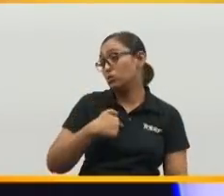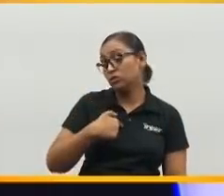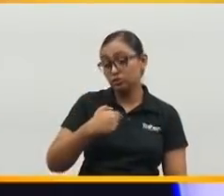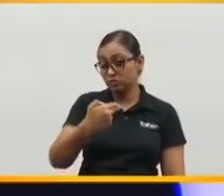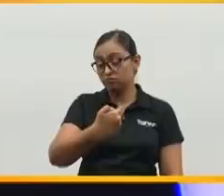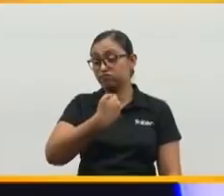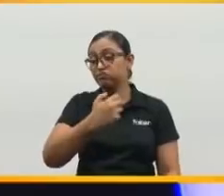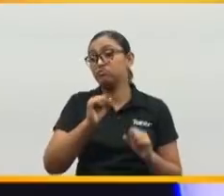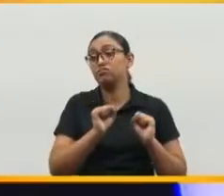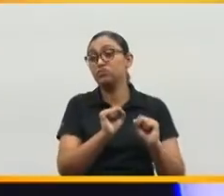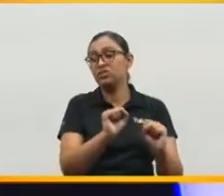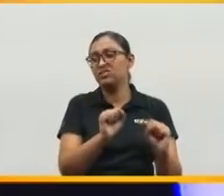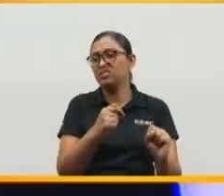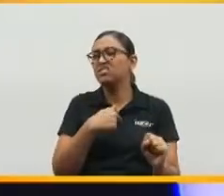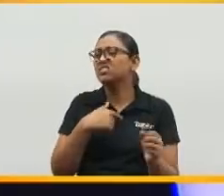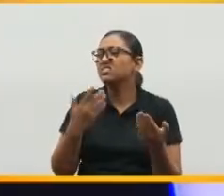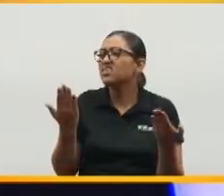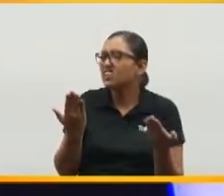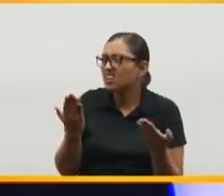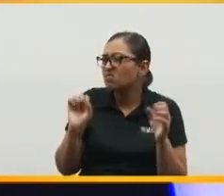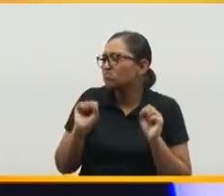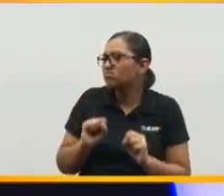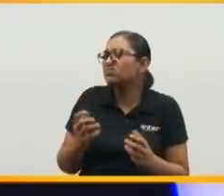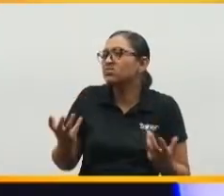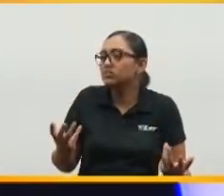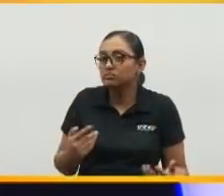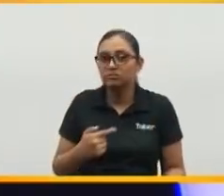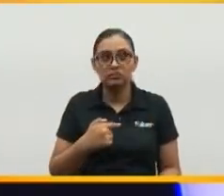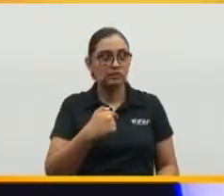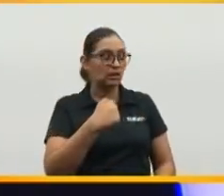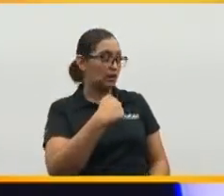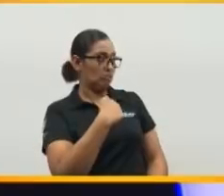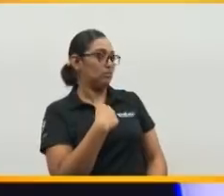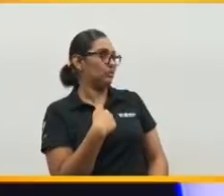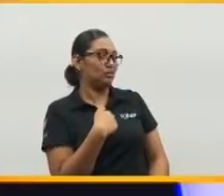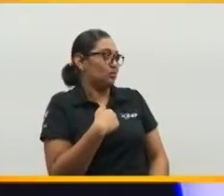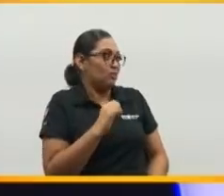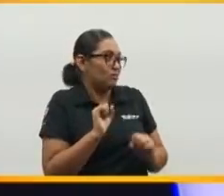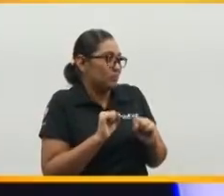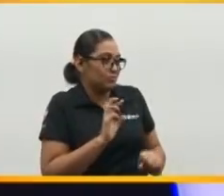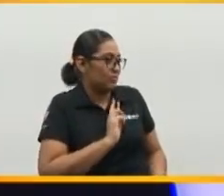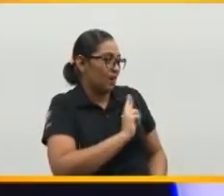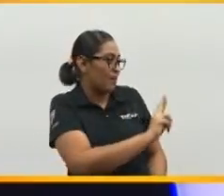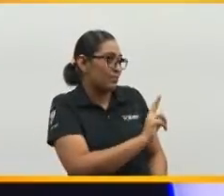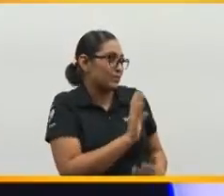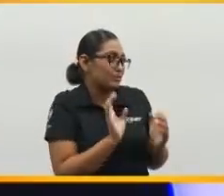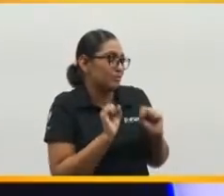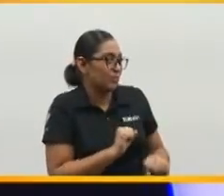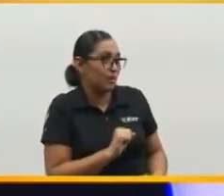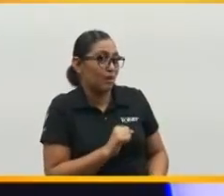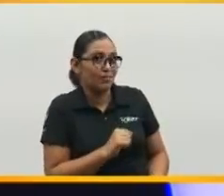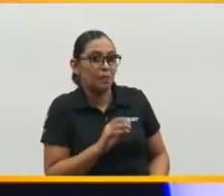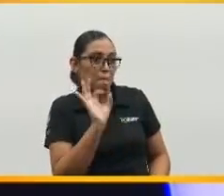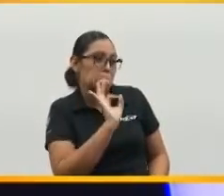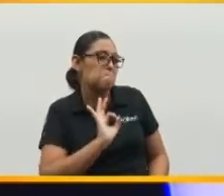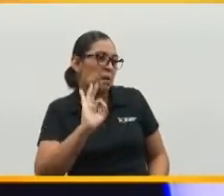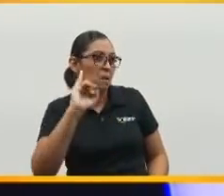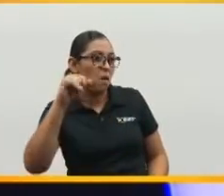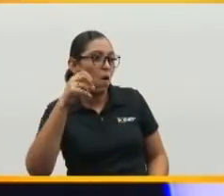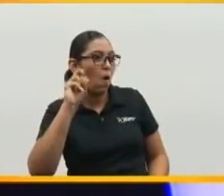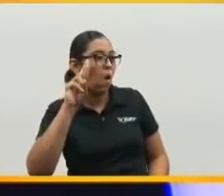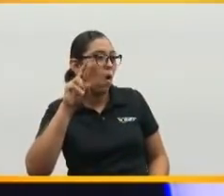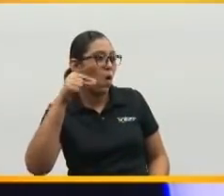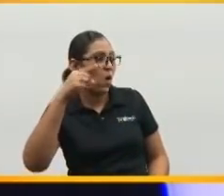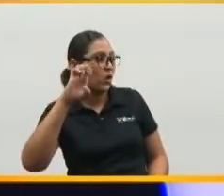¿Qué cree que puedo hacer? No hable conmigo, le dije yo. Hable con Jorge, que le diga a él. Porque yo no